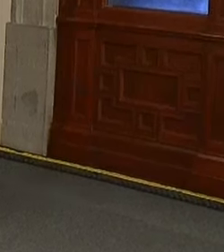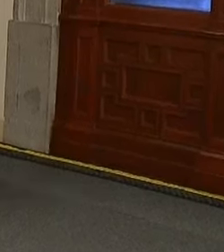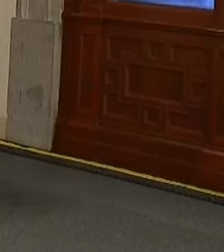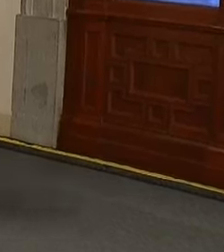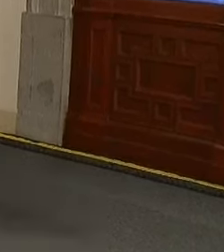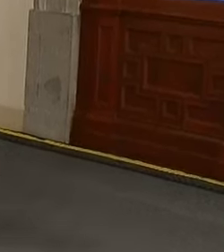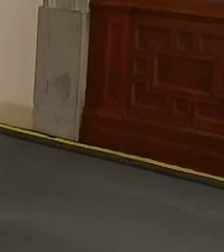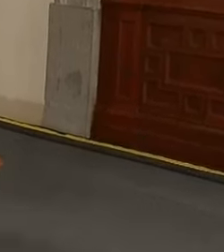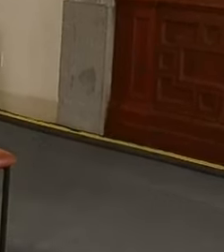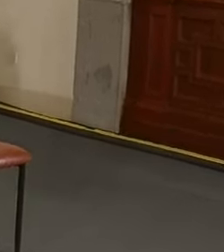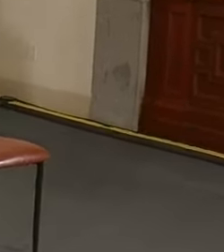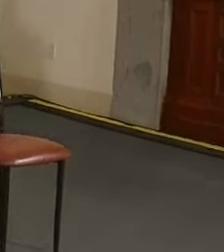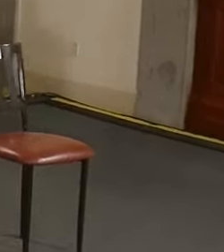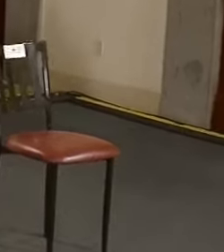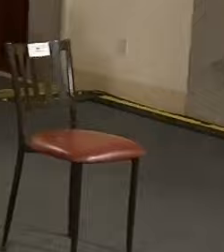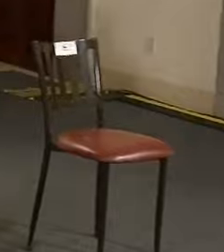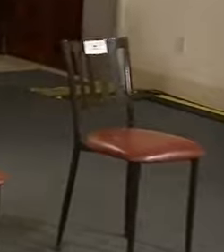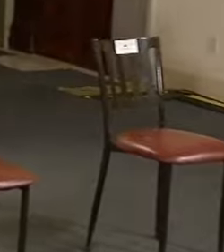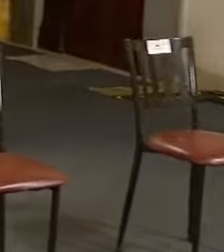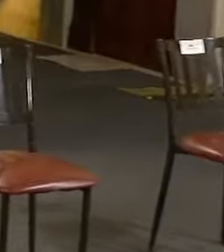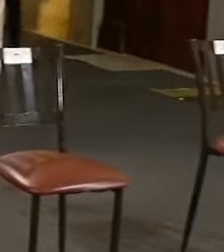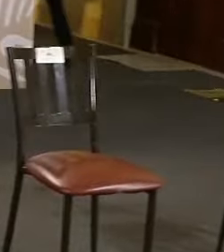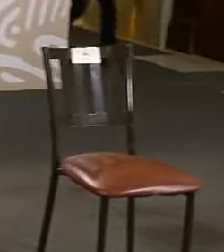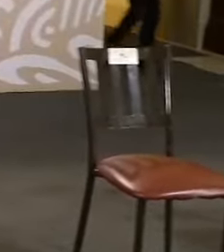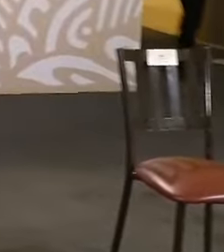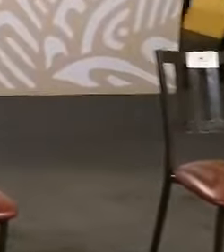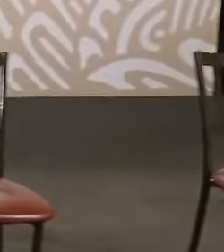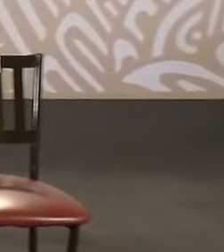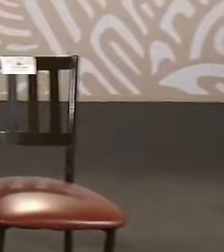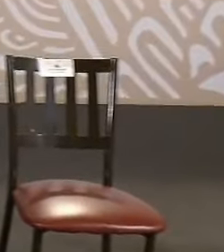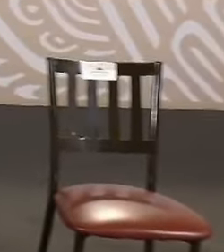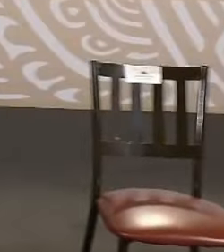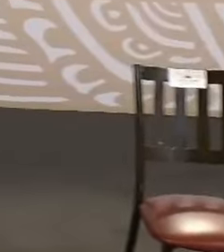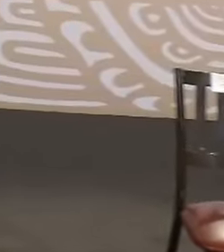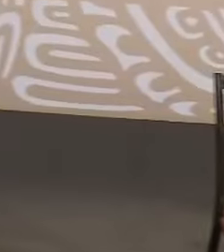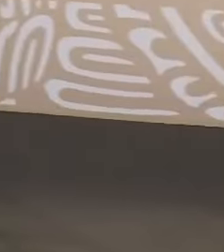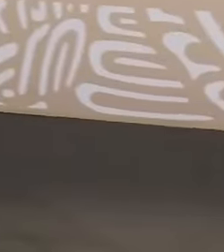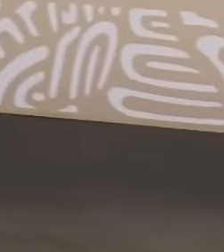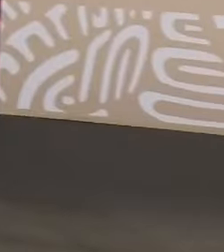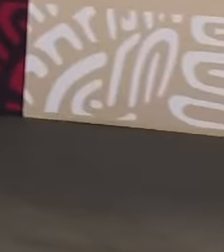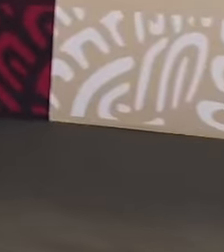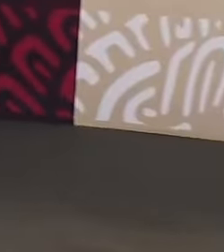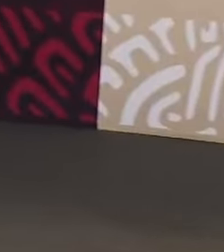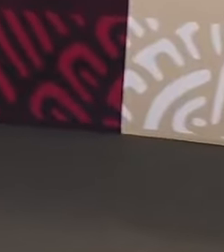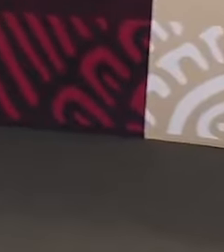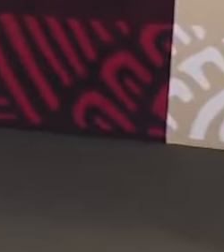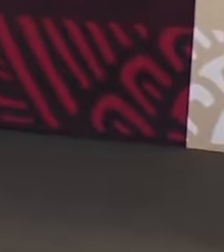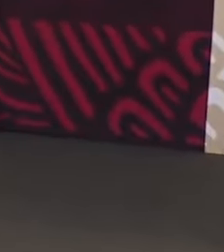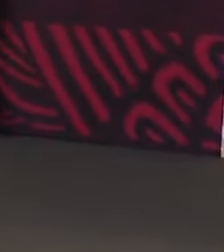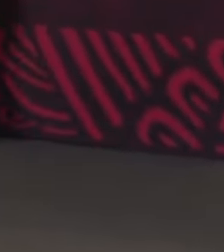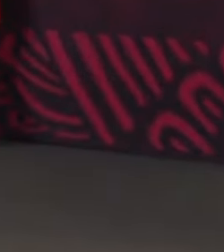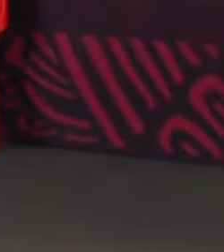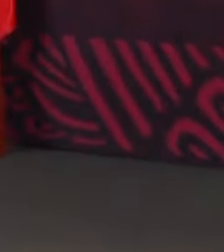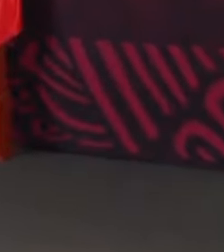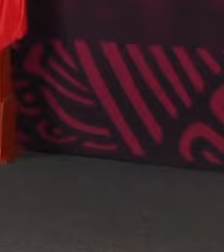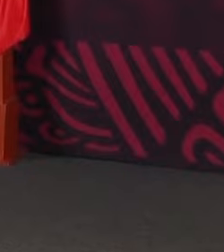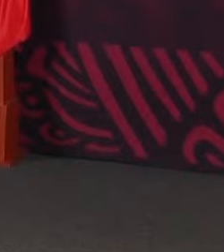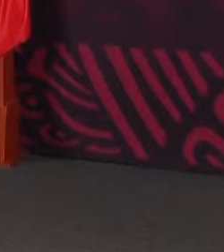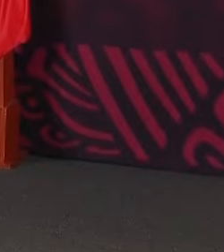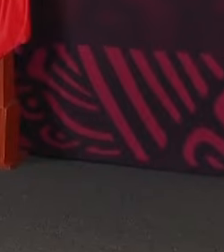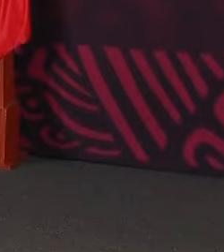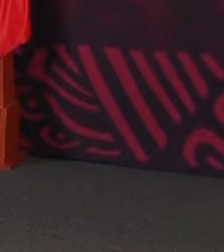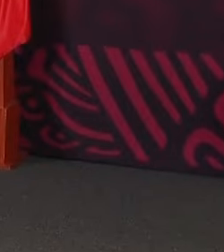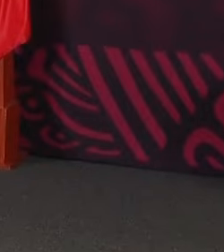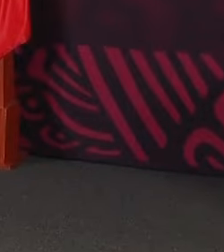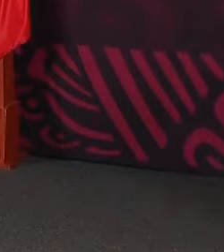Buenos días Ánimo Ánimo Ánimo Bueno pues